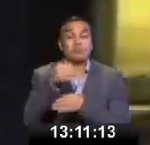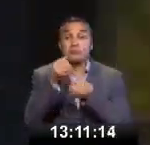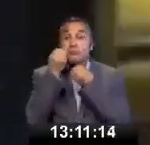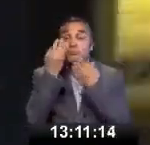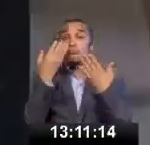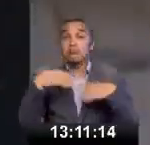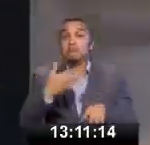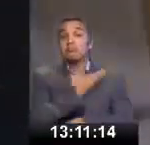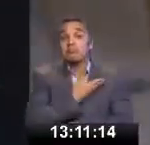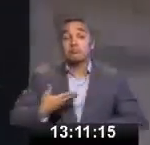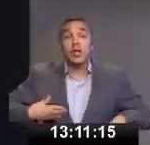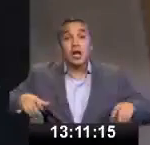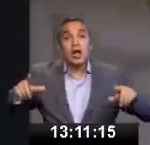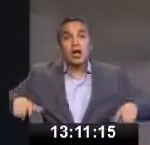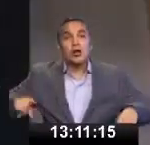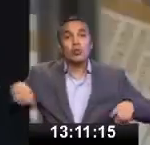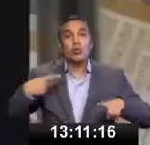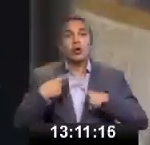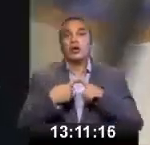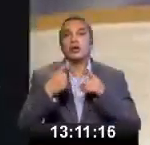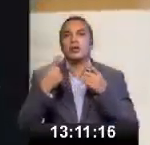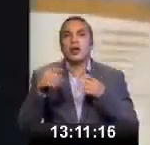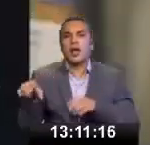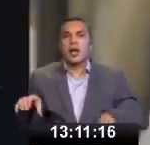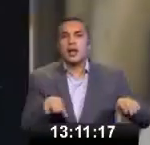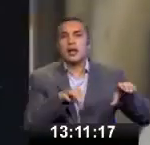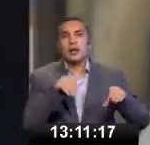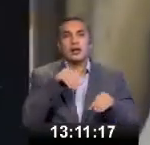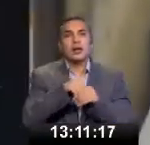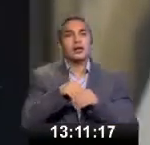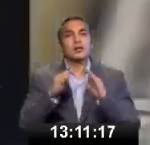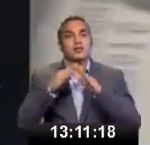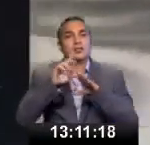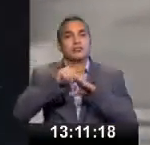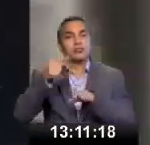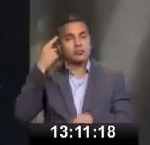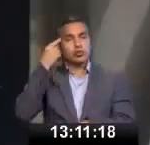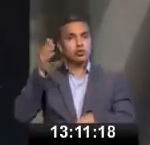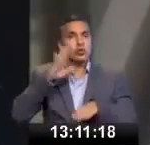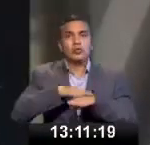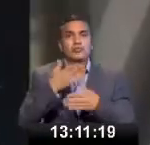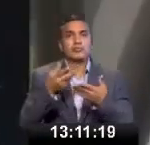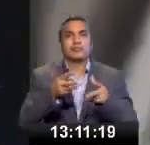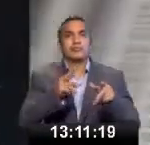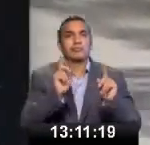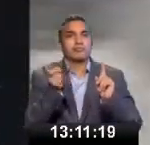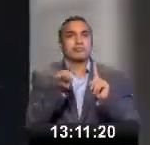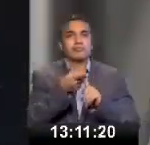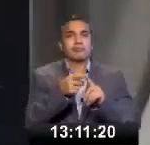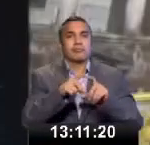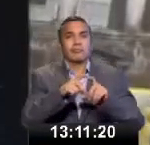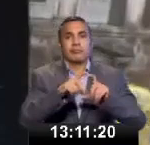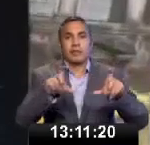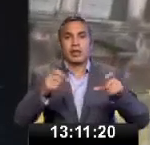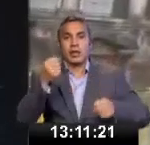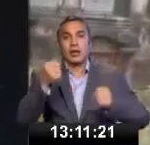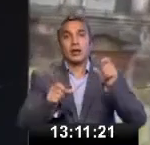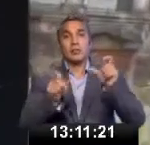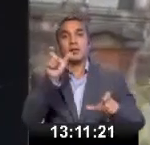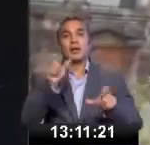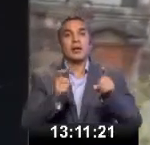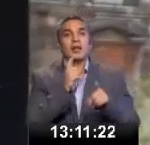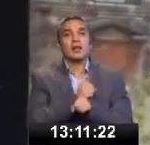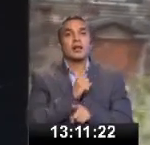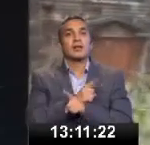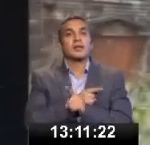el presidente lenny moreno durante el evento que se desarrolla en carondelet sobre la entrega de la primera placa vehicular para personas con